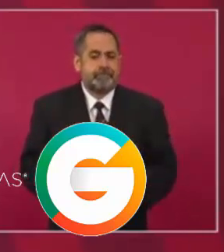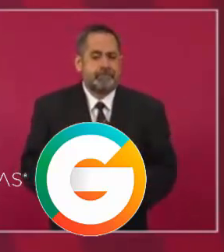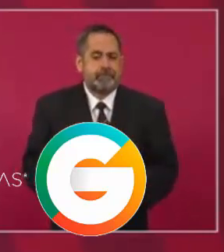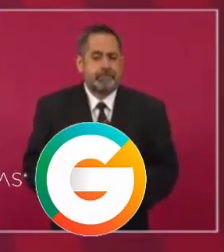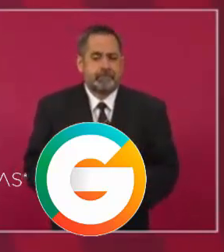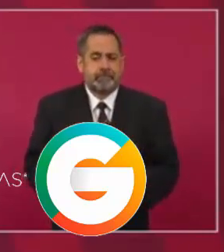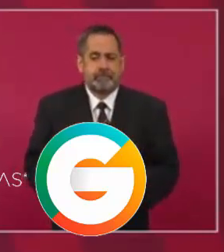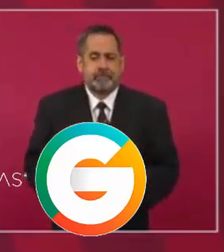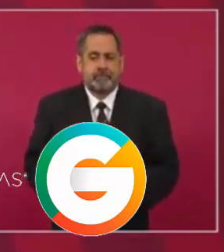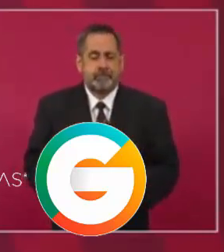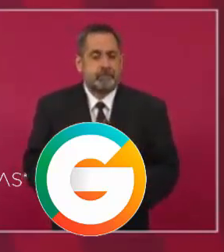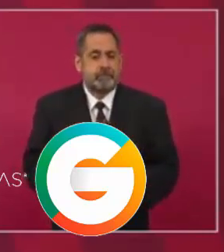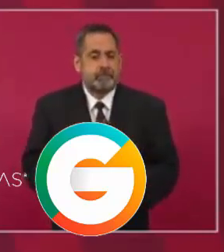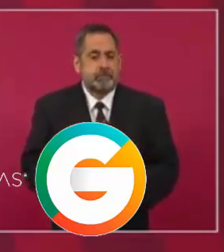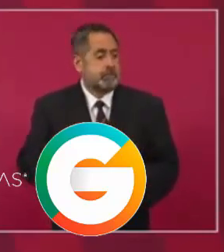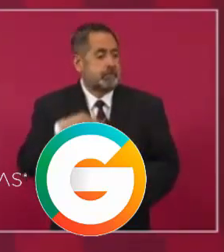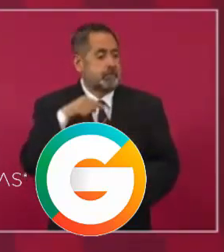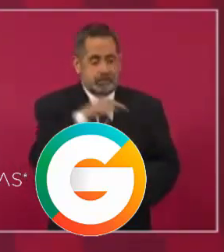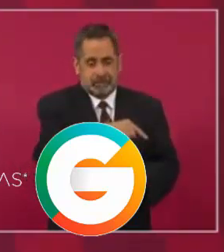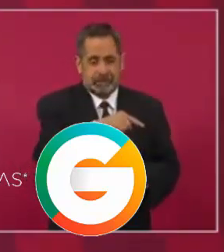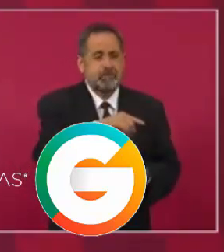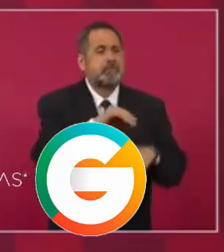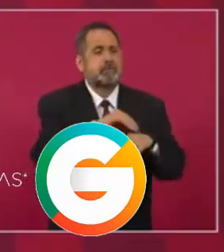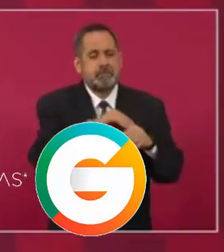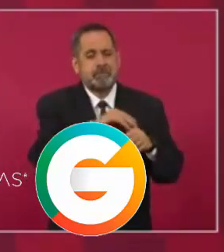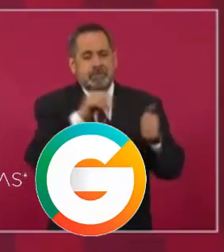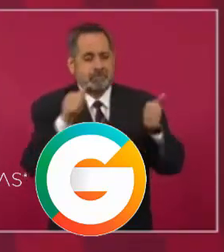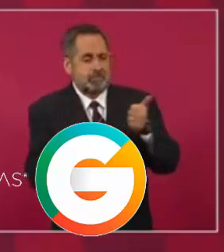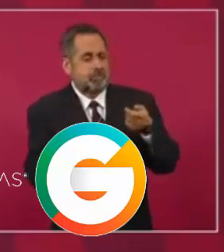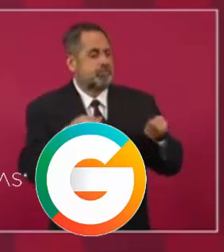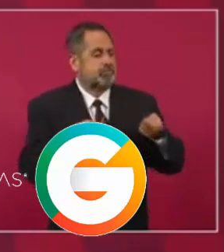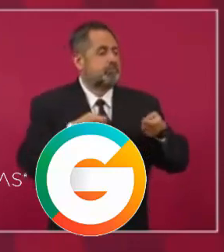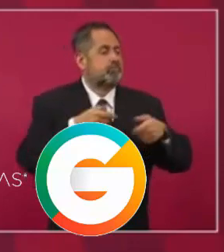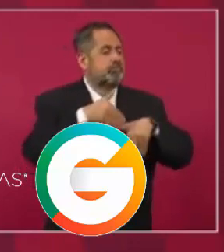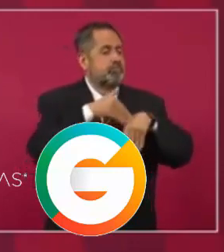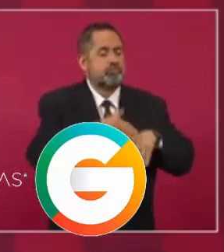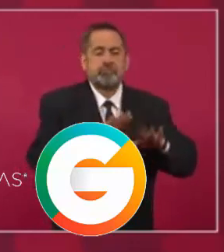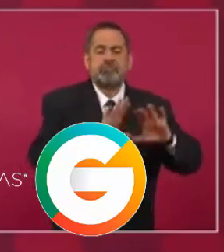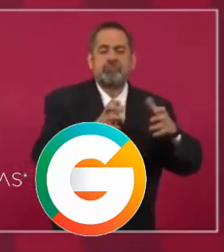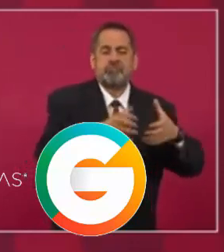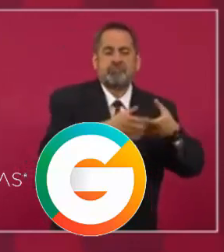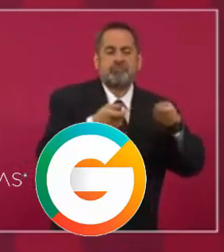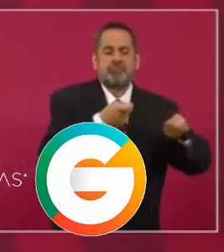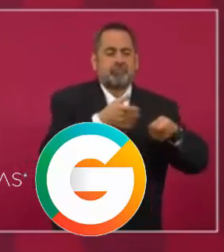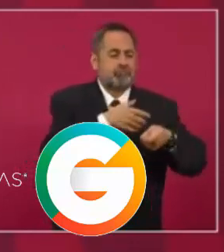Él estaba y sigue estando al servicio de la mafia del poder.